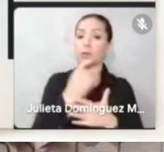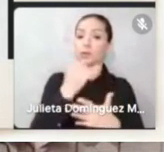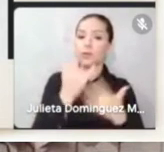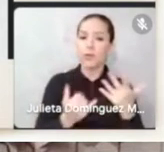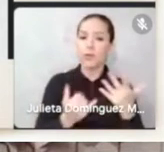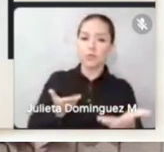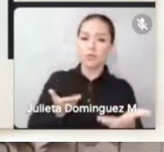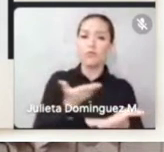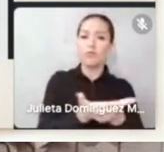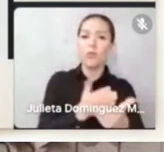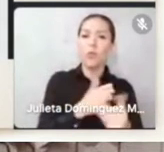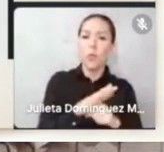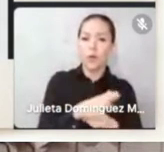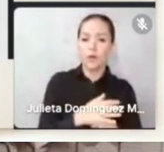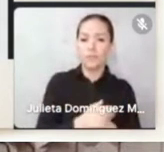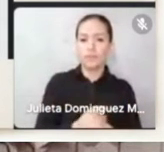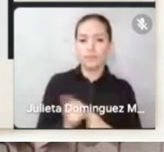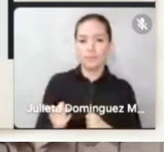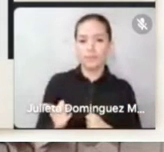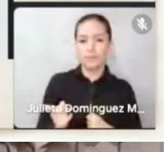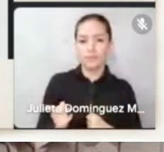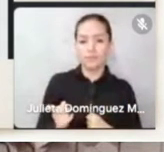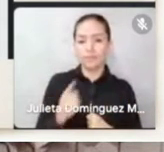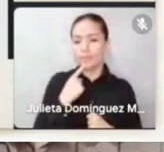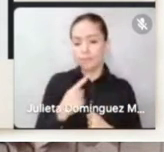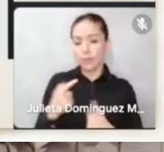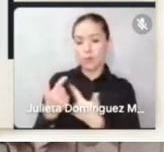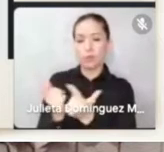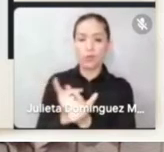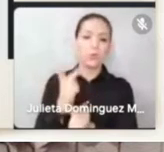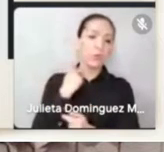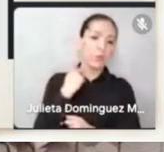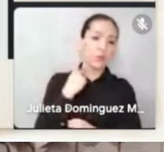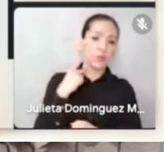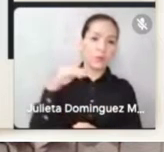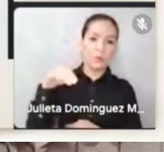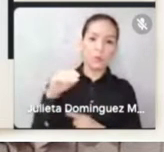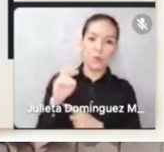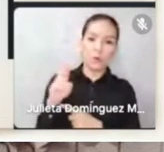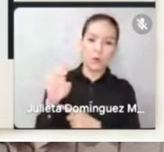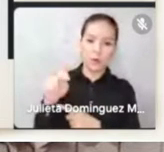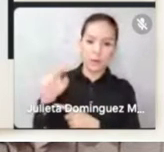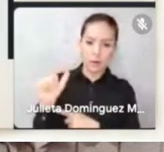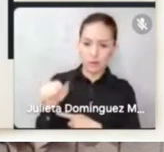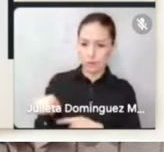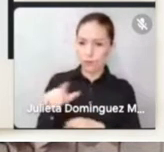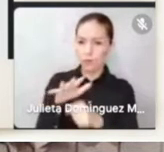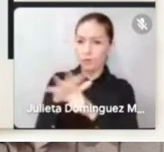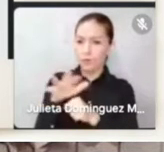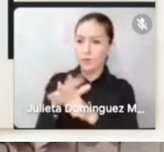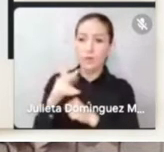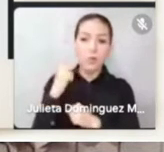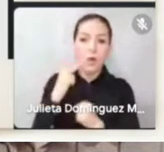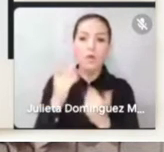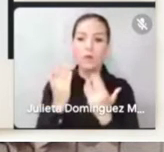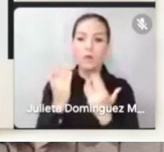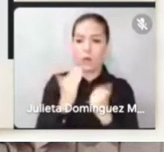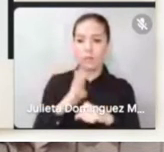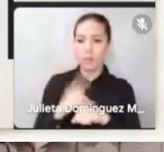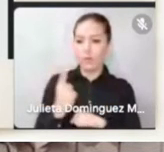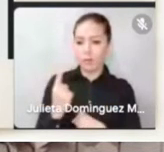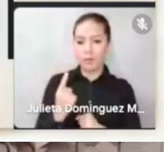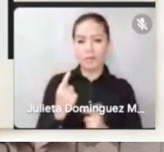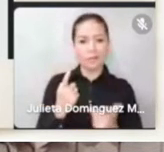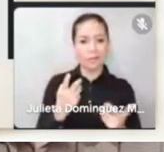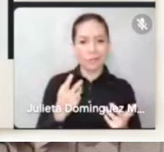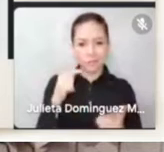se consideró que el planteamiento vertido por Morena debe calificarse como infundado, puesto que el derecho político electoral de ocupar